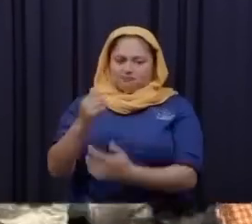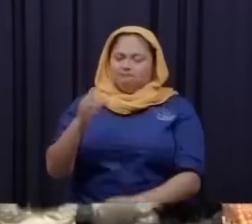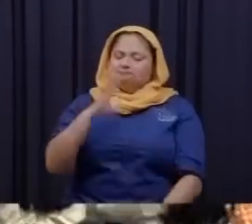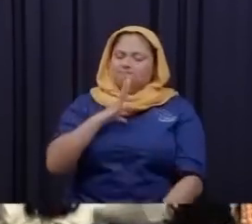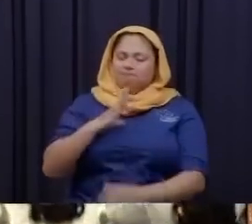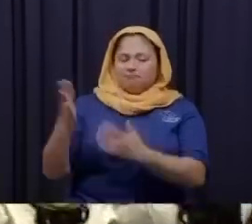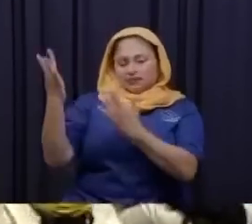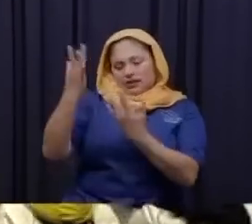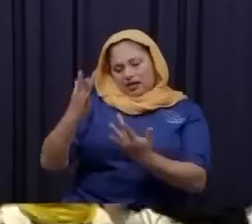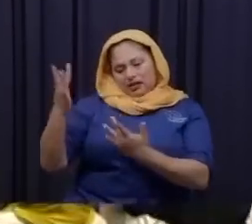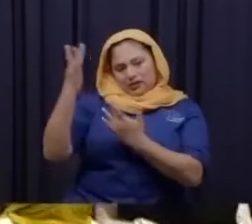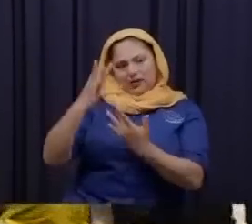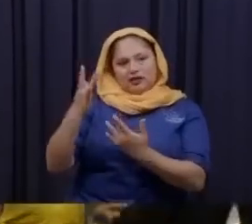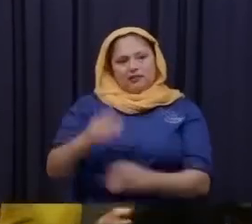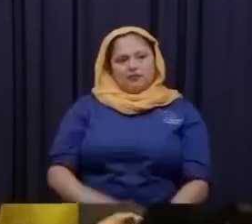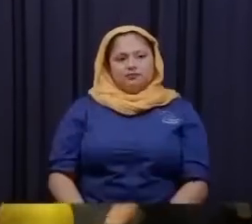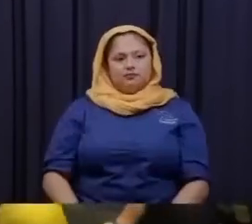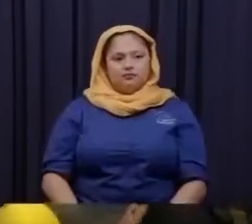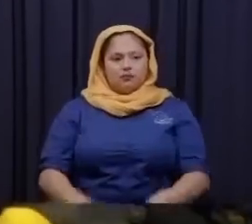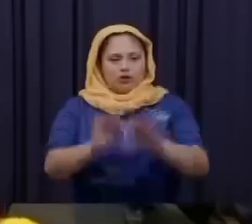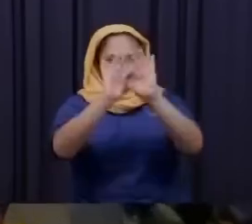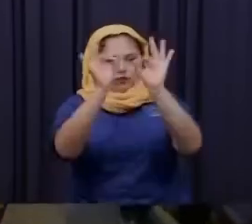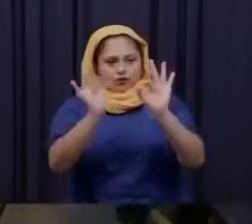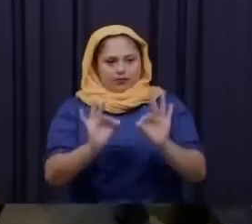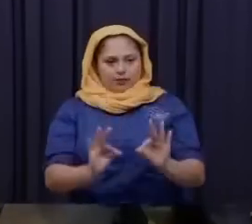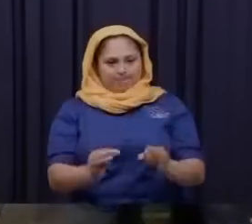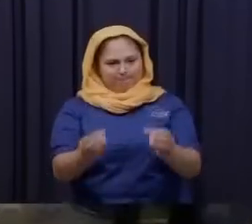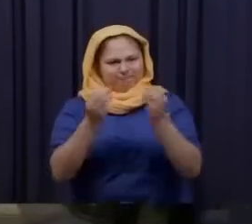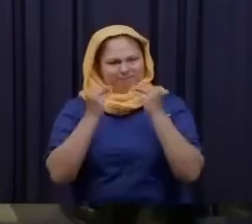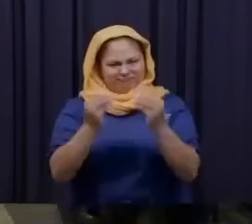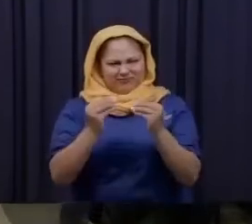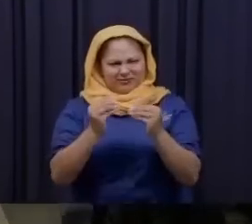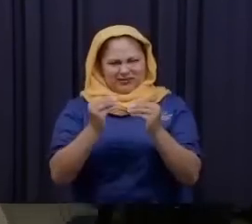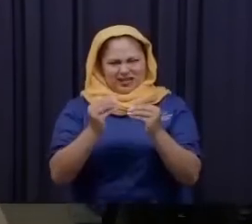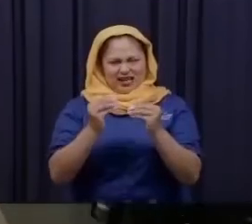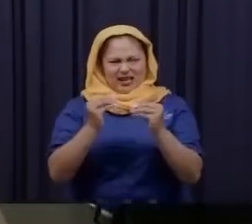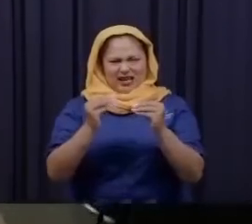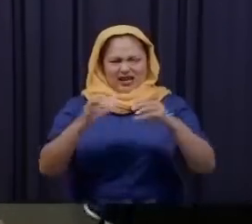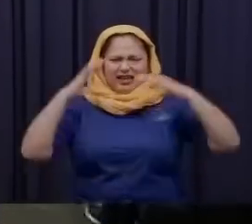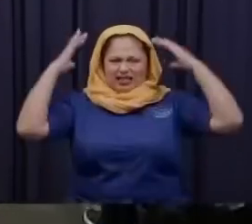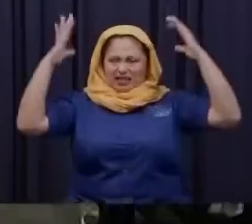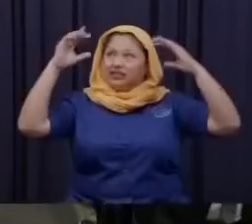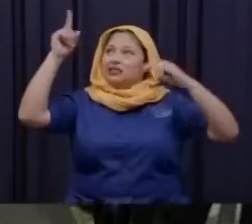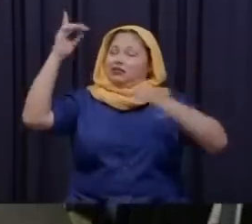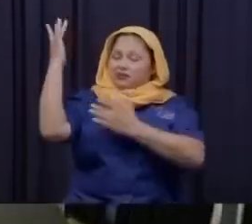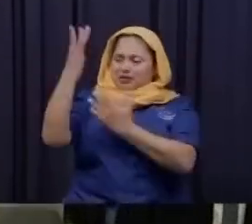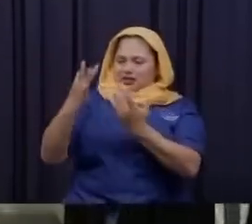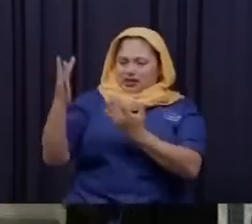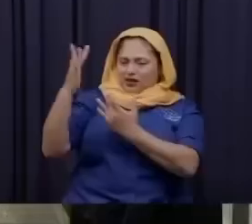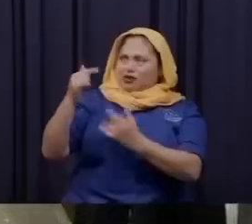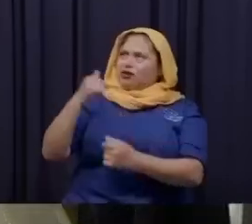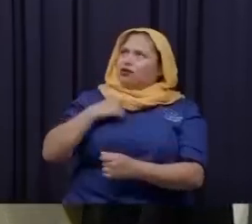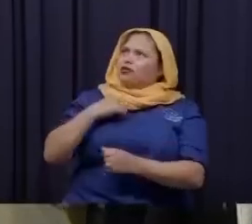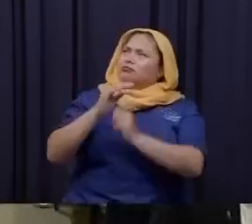Ten piedad. Conforme a la multitud de tu misericordia, te pido